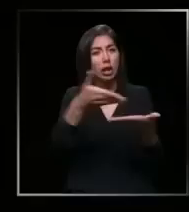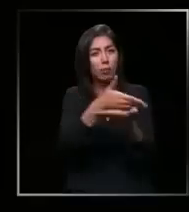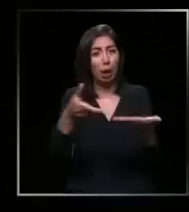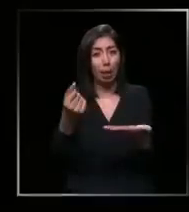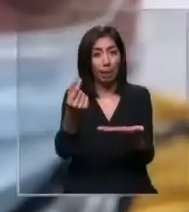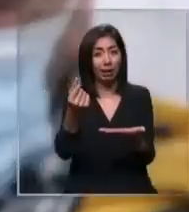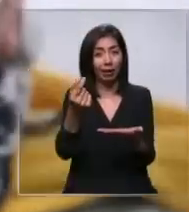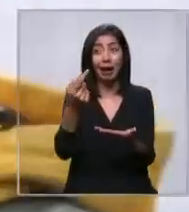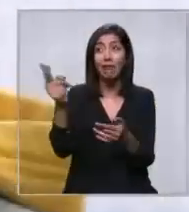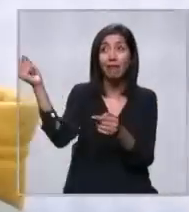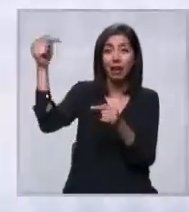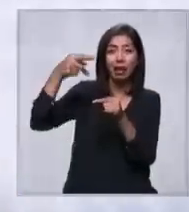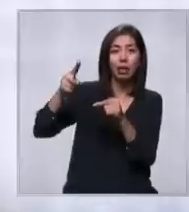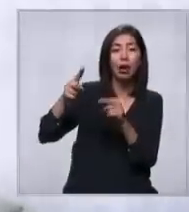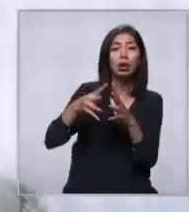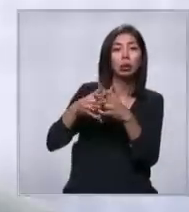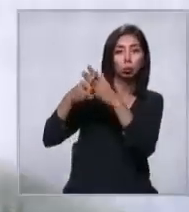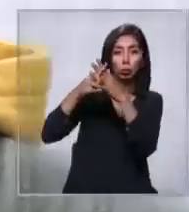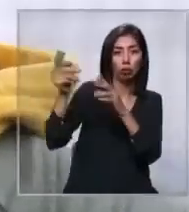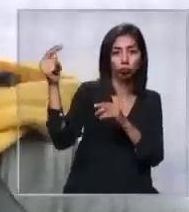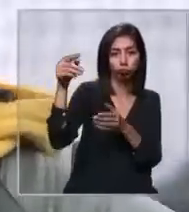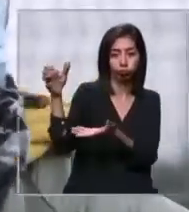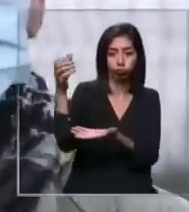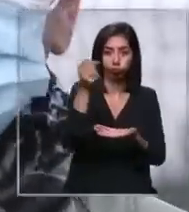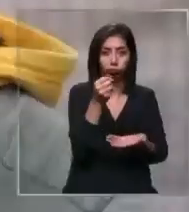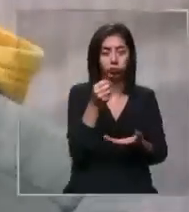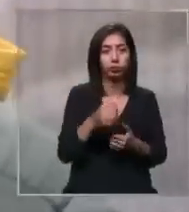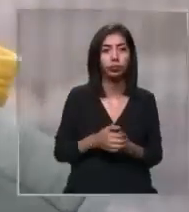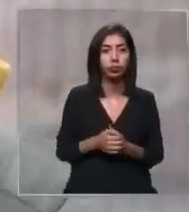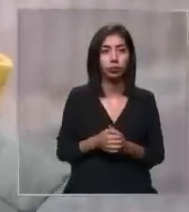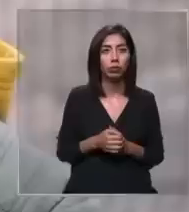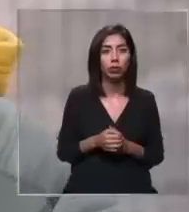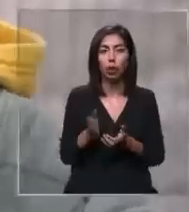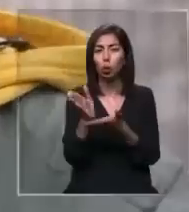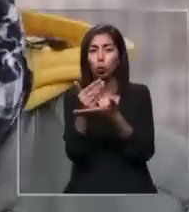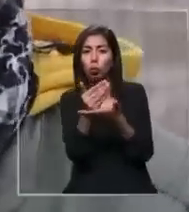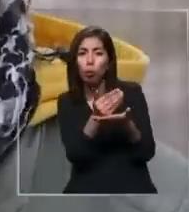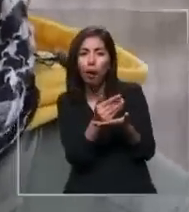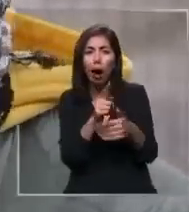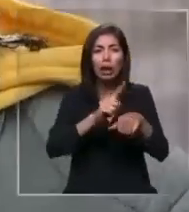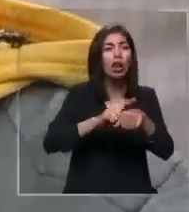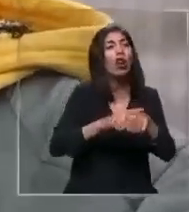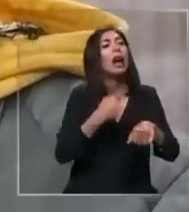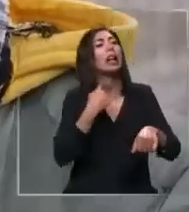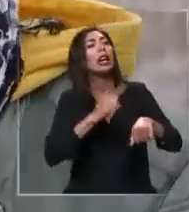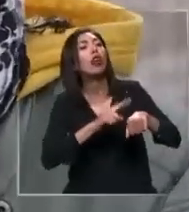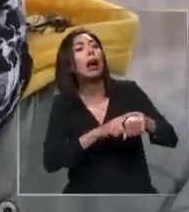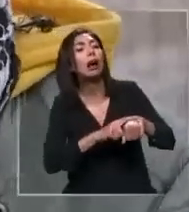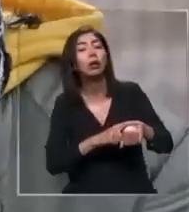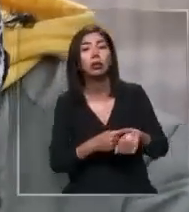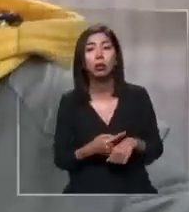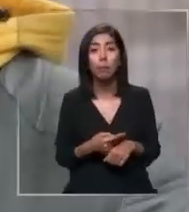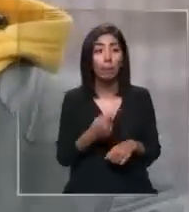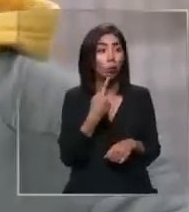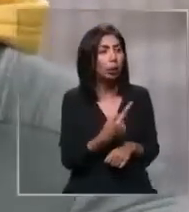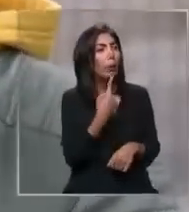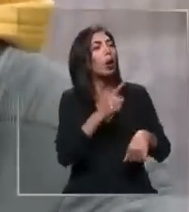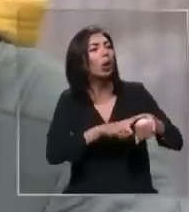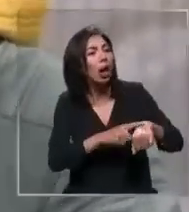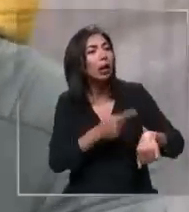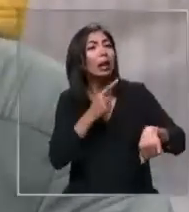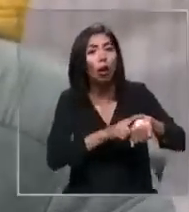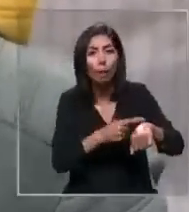Miami. Lo único que sí sincronizaban con la hora. ¿Qué hora es? ¿Qué hora es? Y cada 2 minutos. No pasaba más de